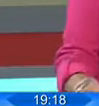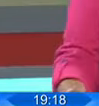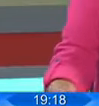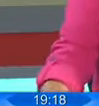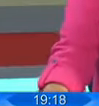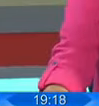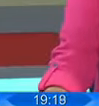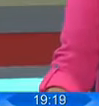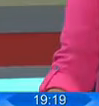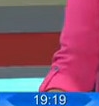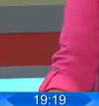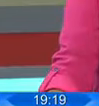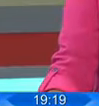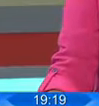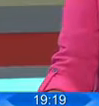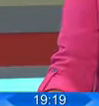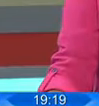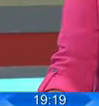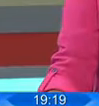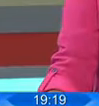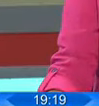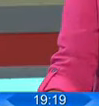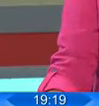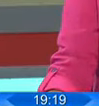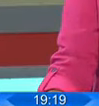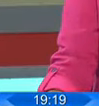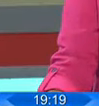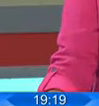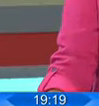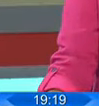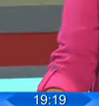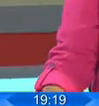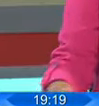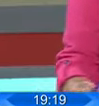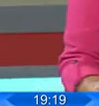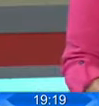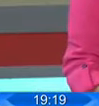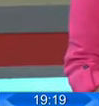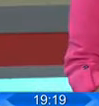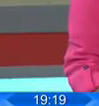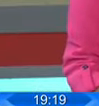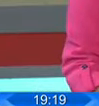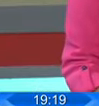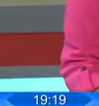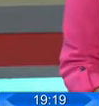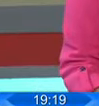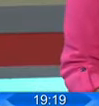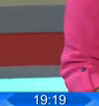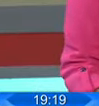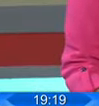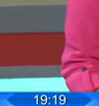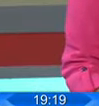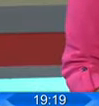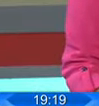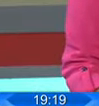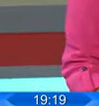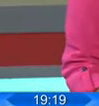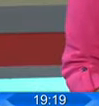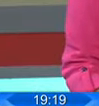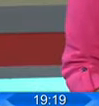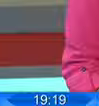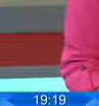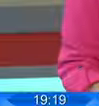Hasta el momento, no se ha podido cuantificar el área afectada. Autoridades no descartan que el siniestro haya sido provocado por la mano del